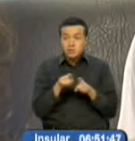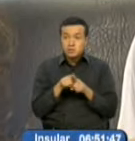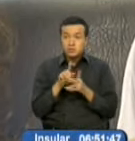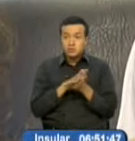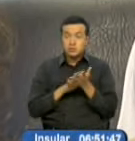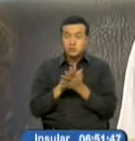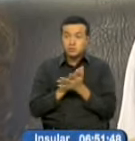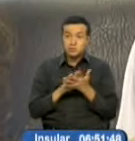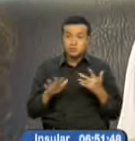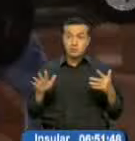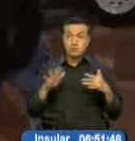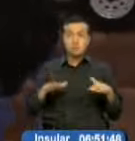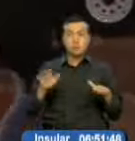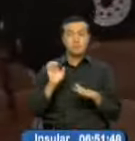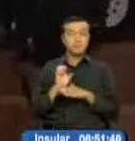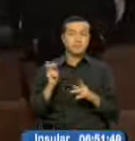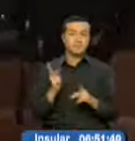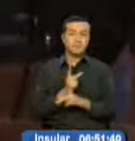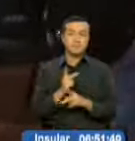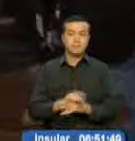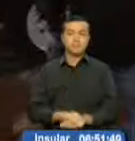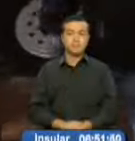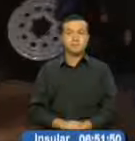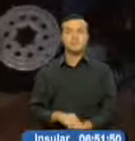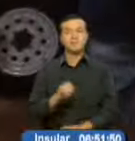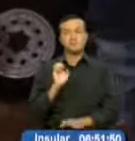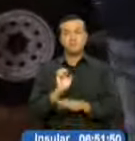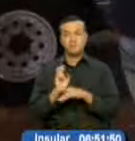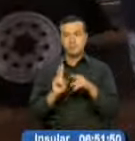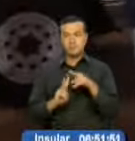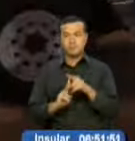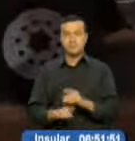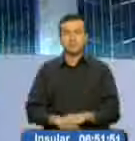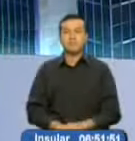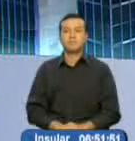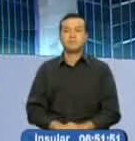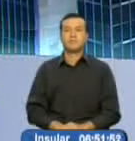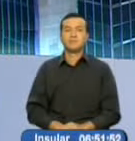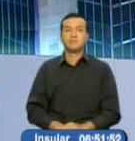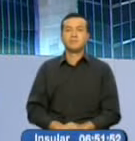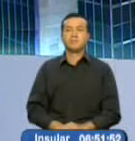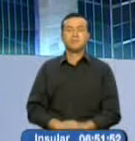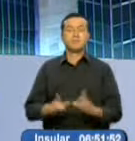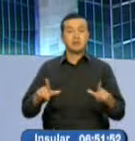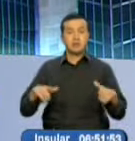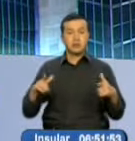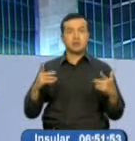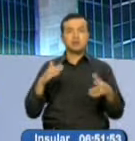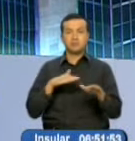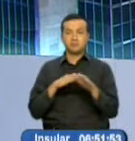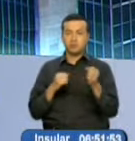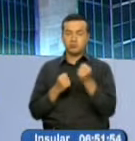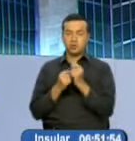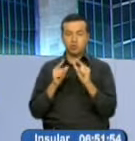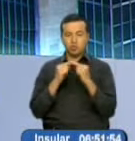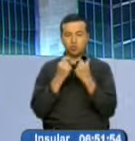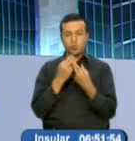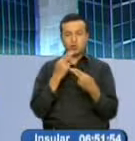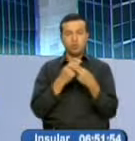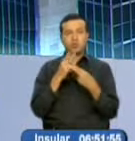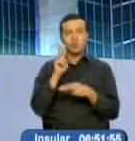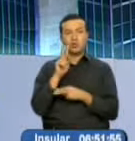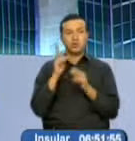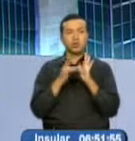clima político del Ecuador. Olga Velasco, Ecuador TV. Lenín Moreno tiene el respaldo del Frente 2 de Abril, que